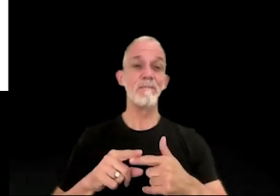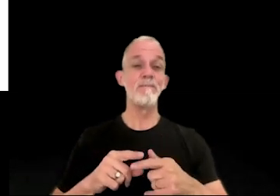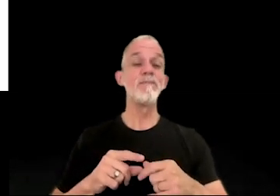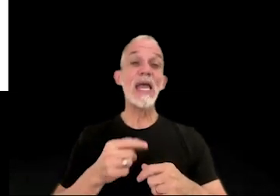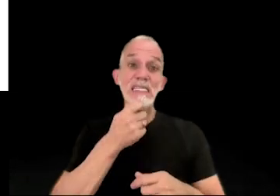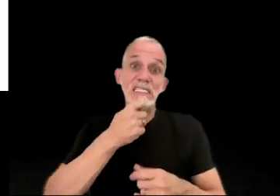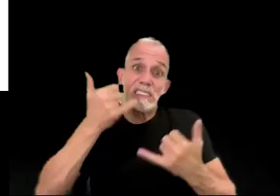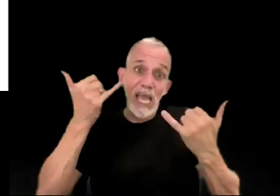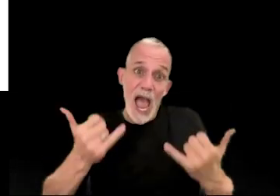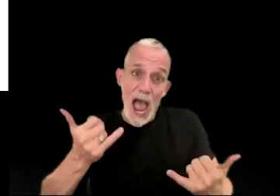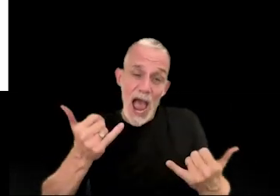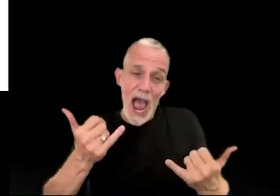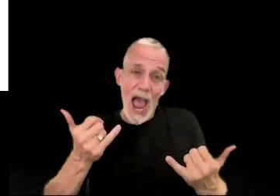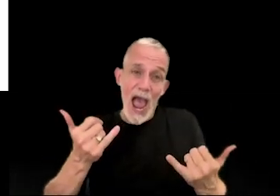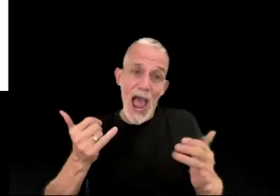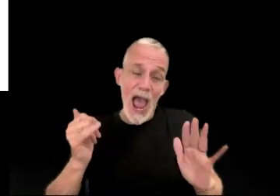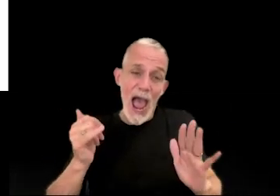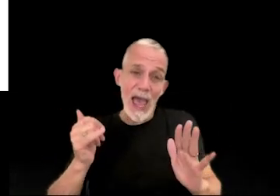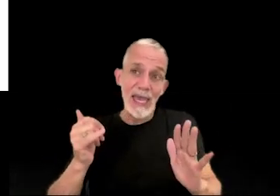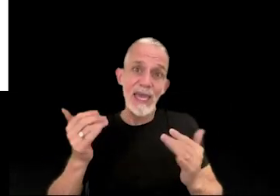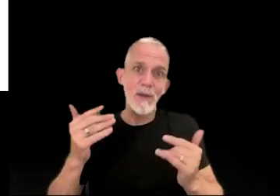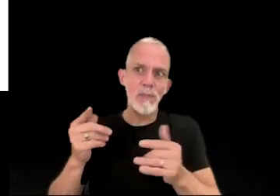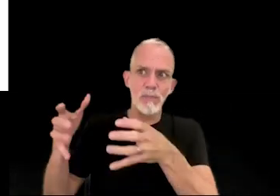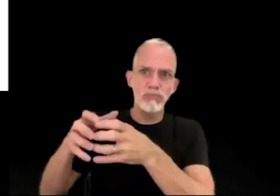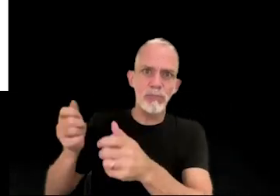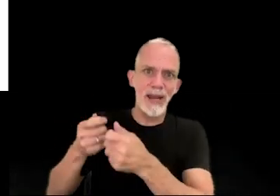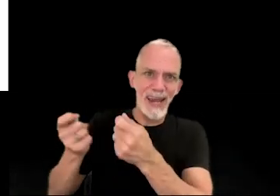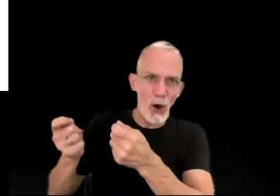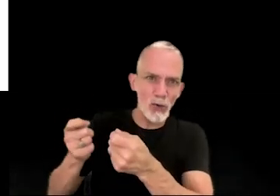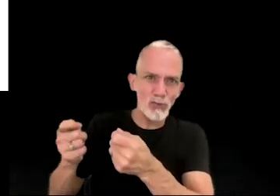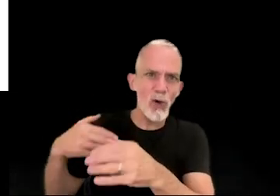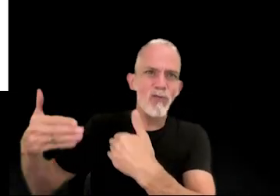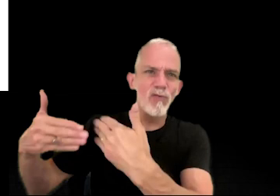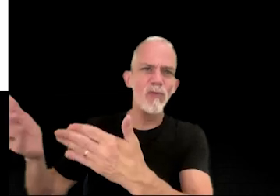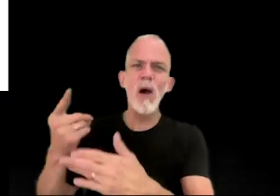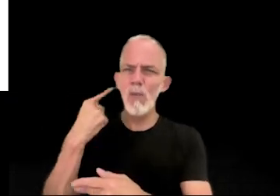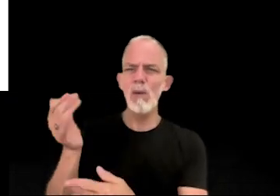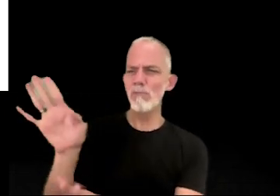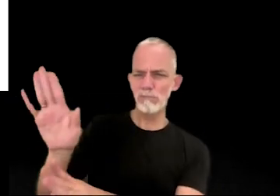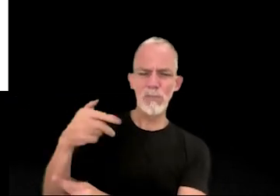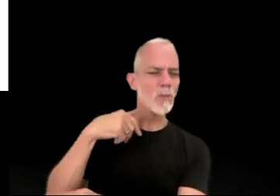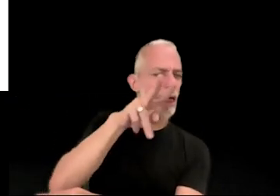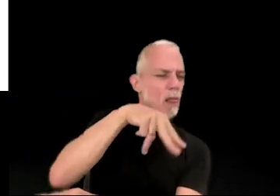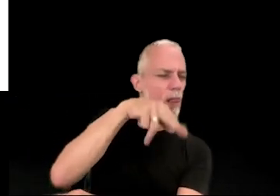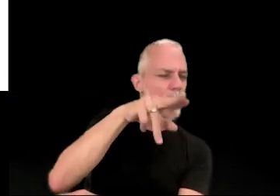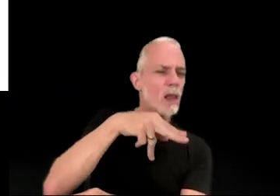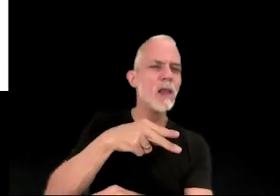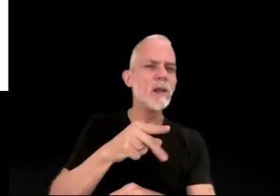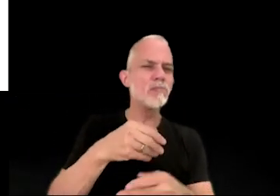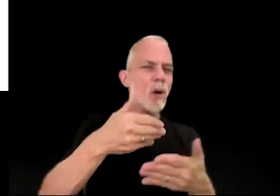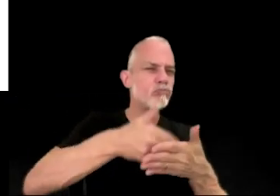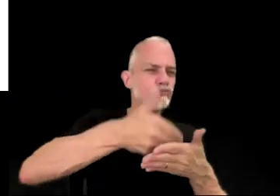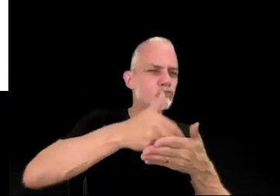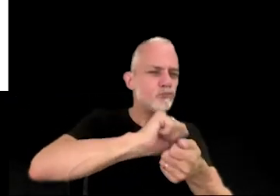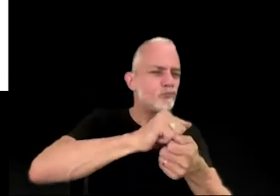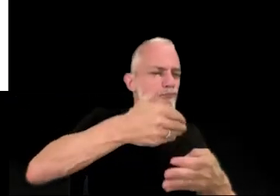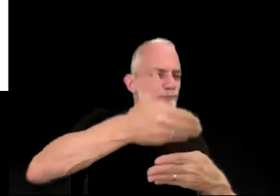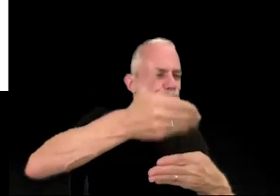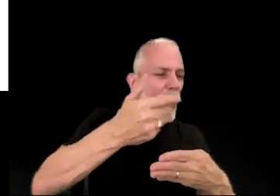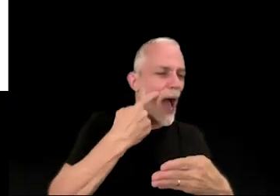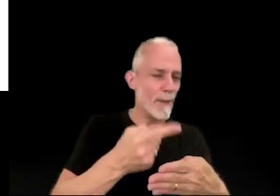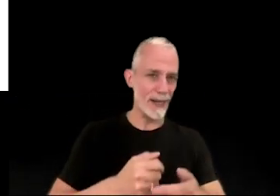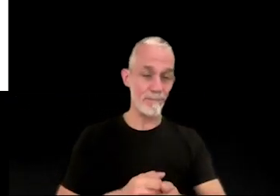tuvieran continuidad de la explotación. Esto lo podemos verificar en los sistemas registrales, que es donde se caracteriza el contribuyente. En los